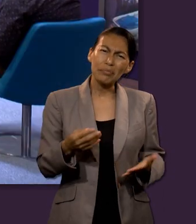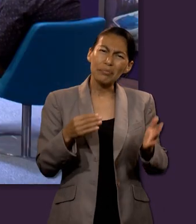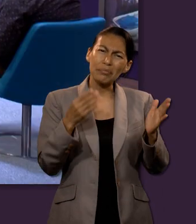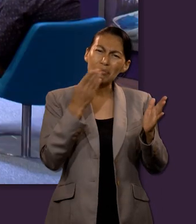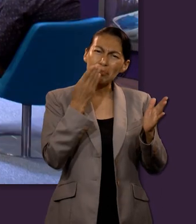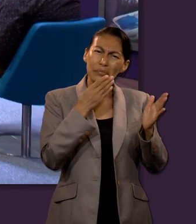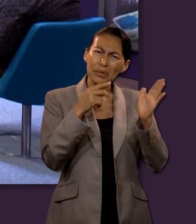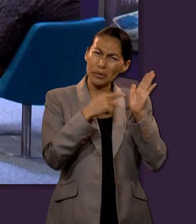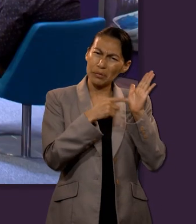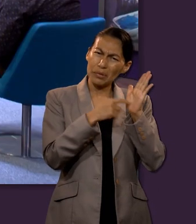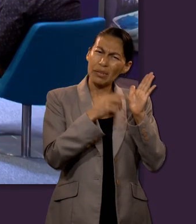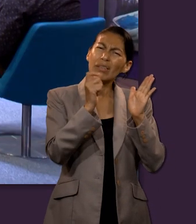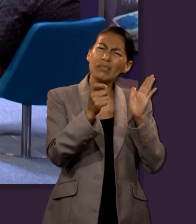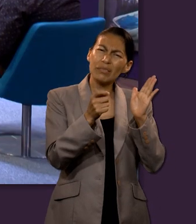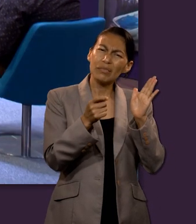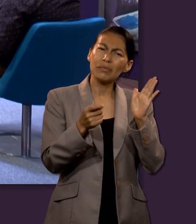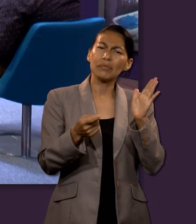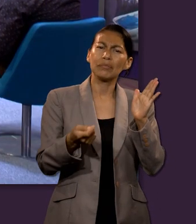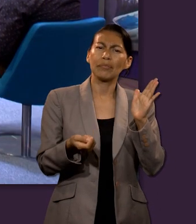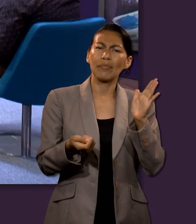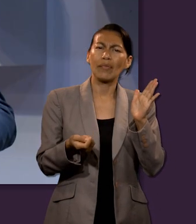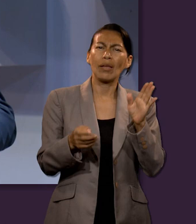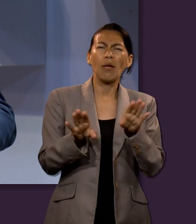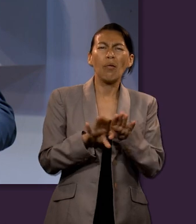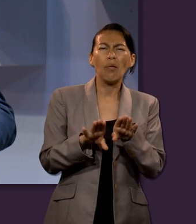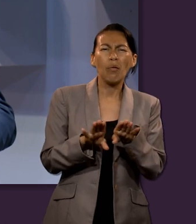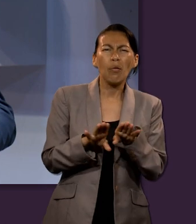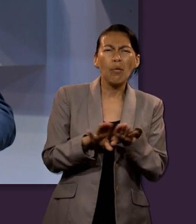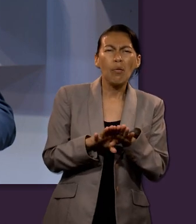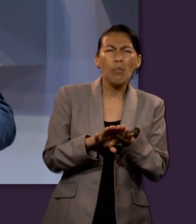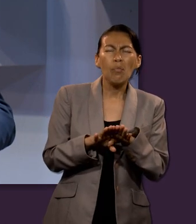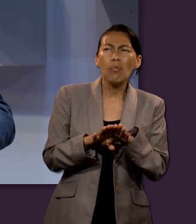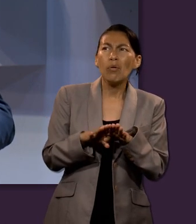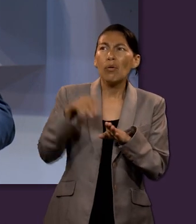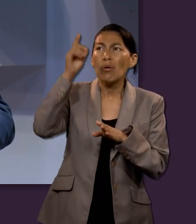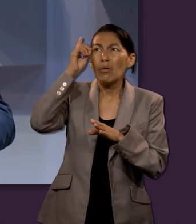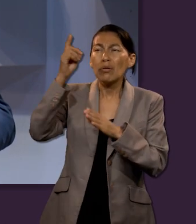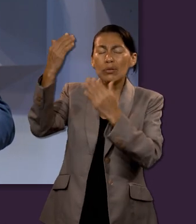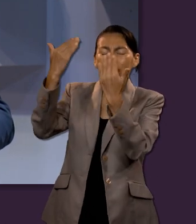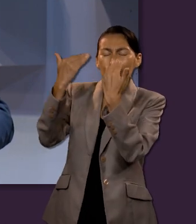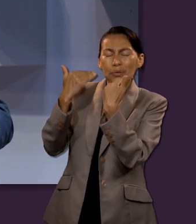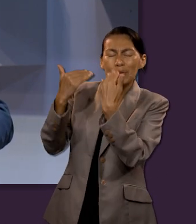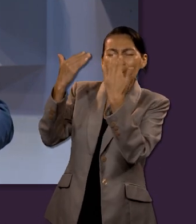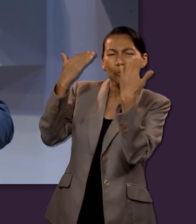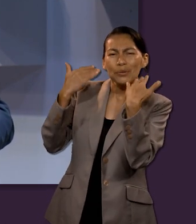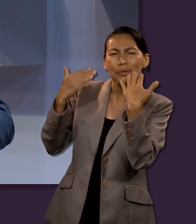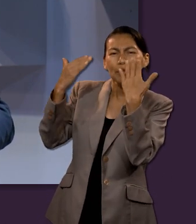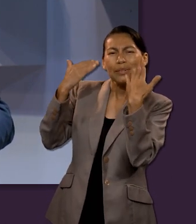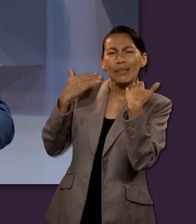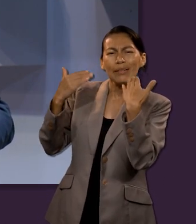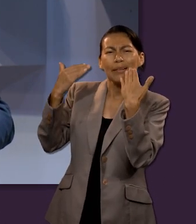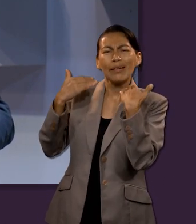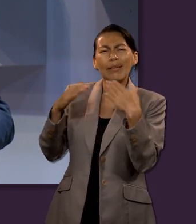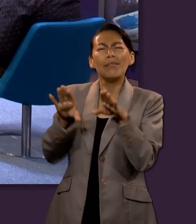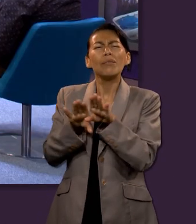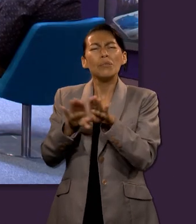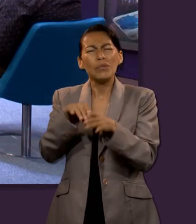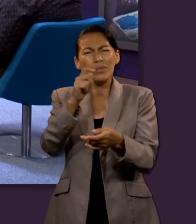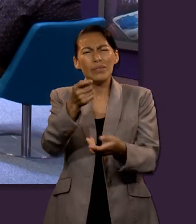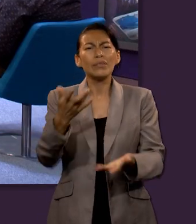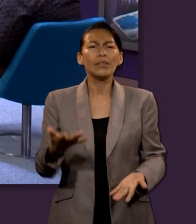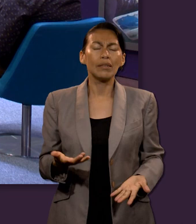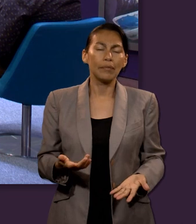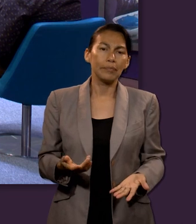esos textos para traernos un poquito de consuelo a nosotros fue sin duda alguna